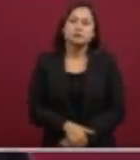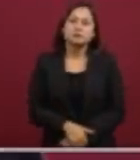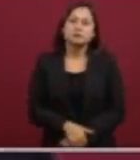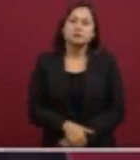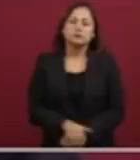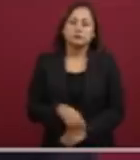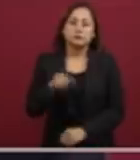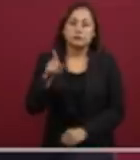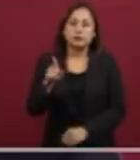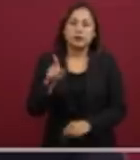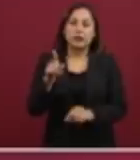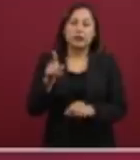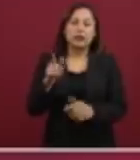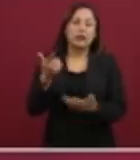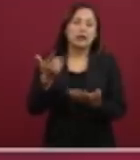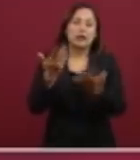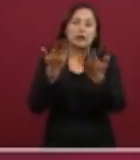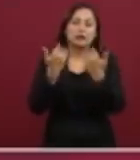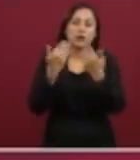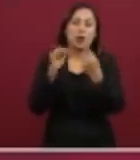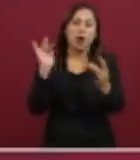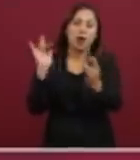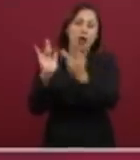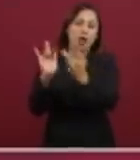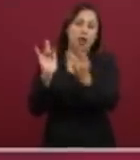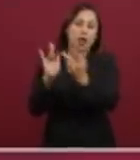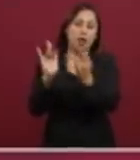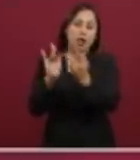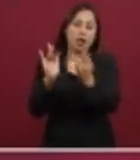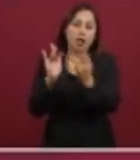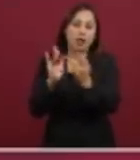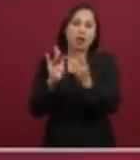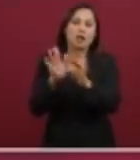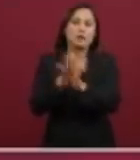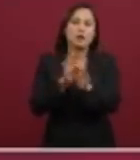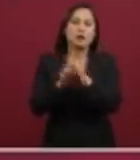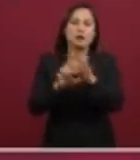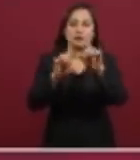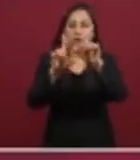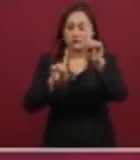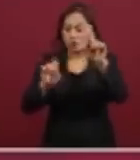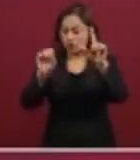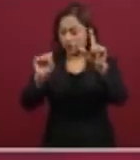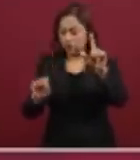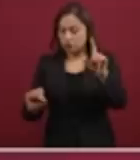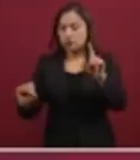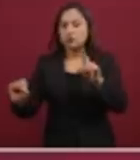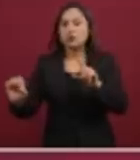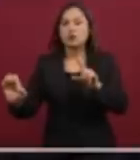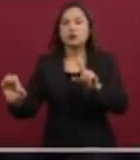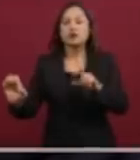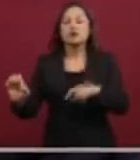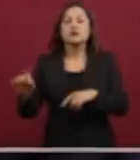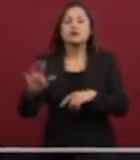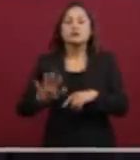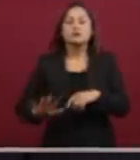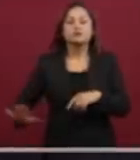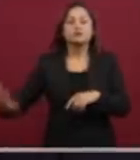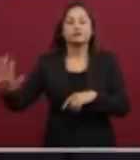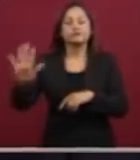líneas de transmisión, en el caso del sureste, que hace falta